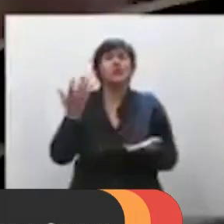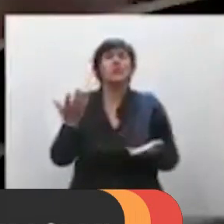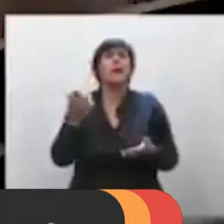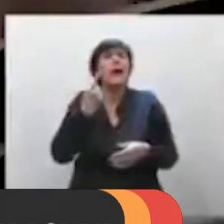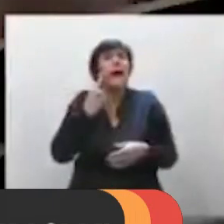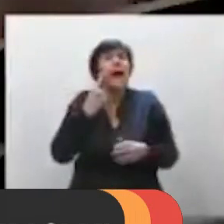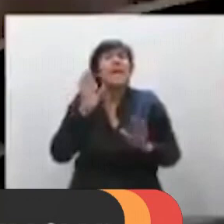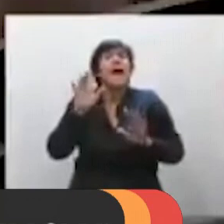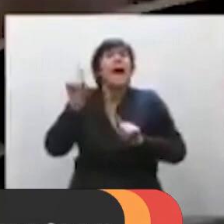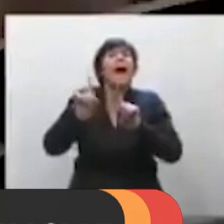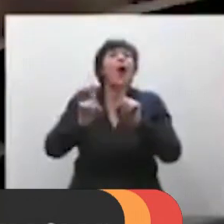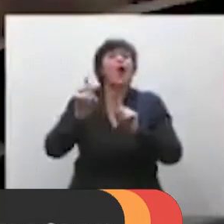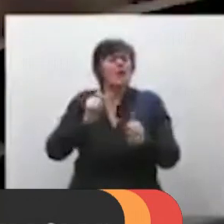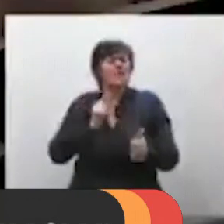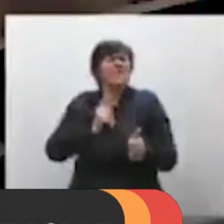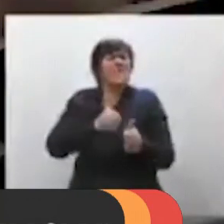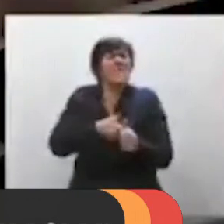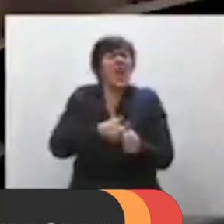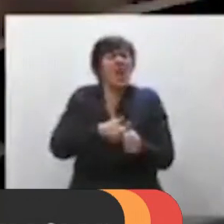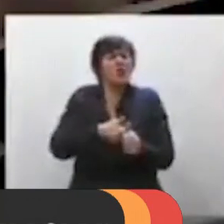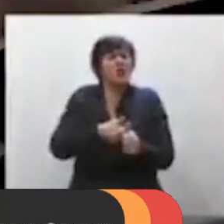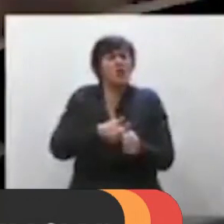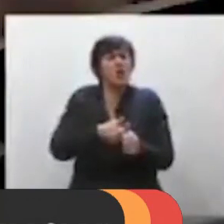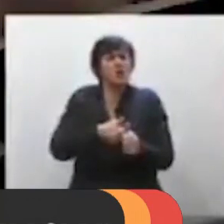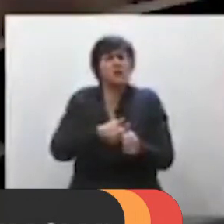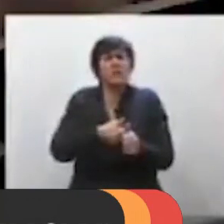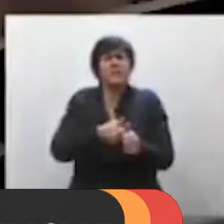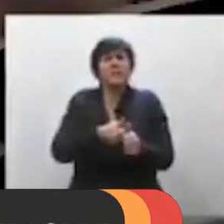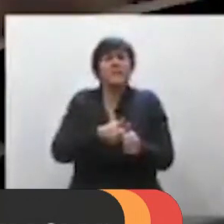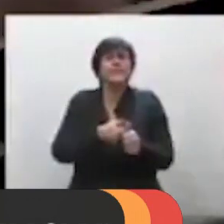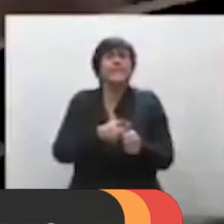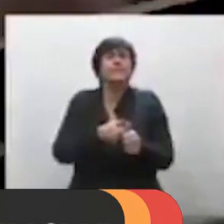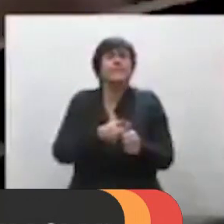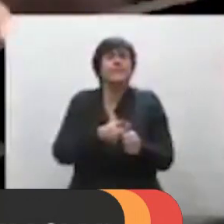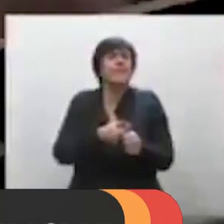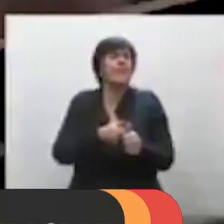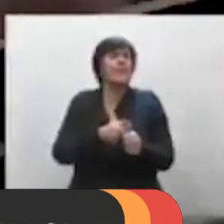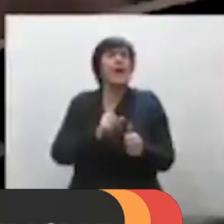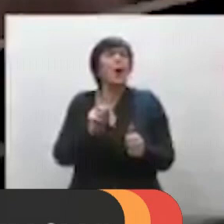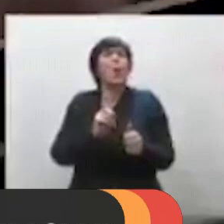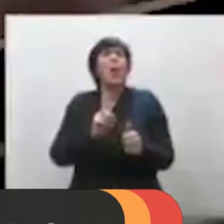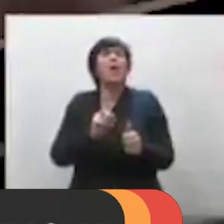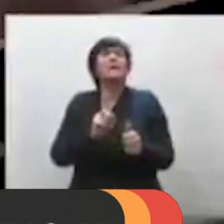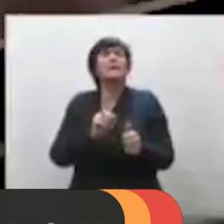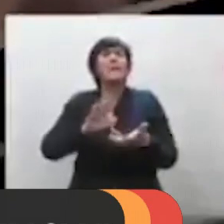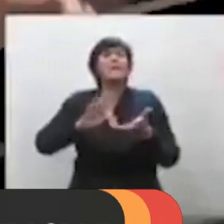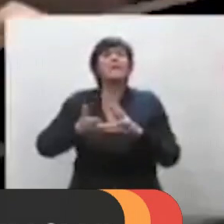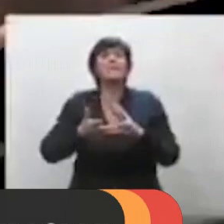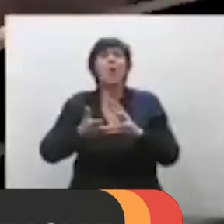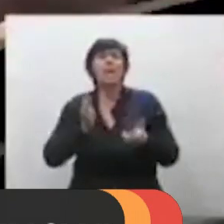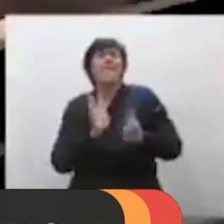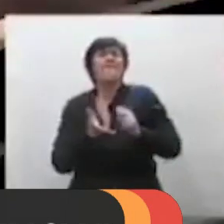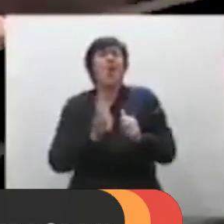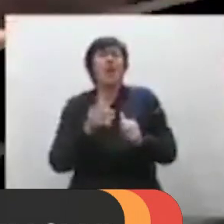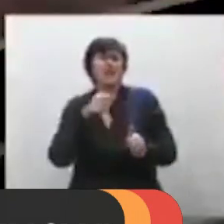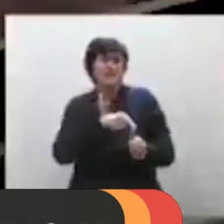casos, porque hay algunos casos donde la violación no tiene esa configuración clásica de la violencia sobre la